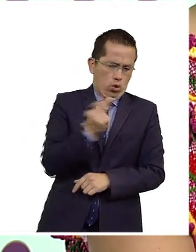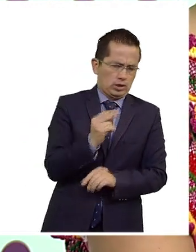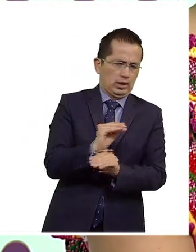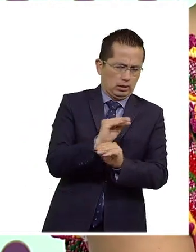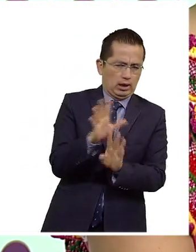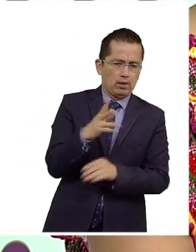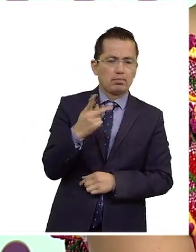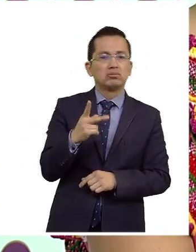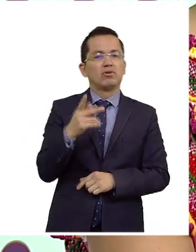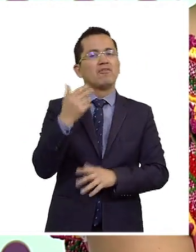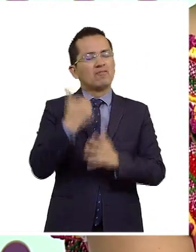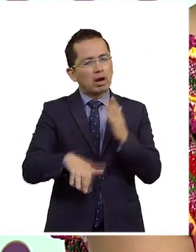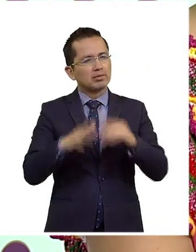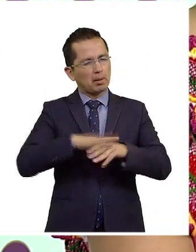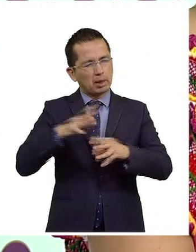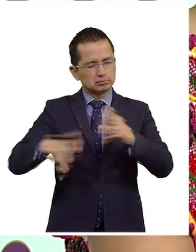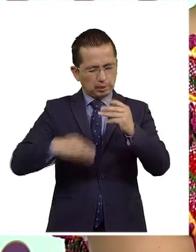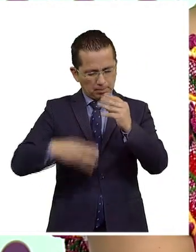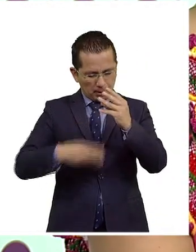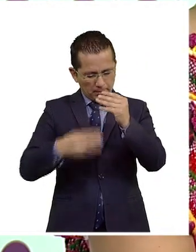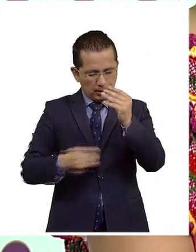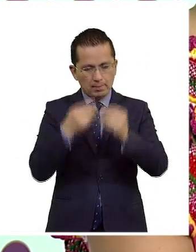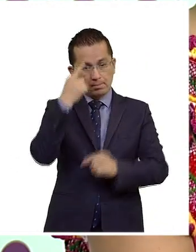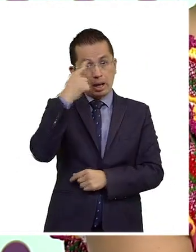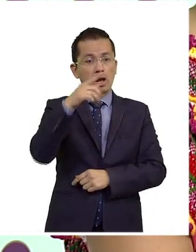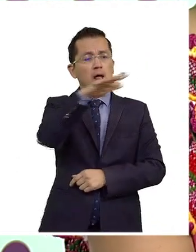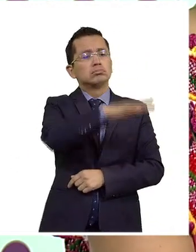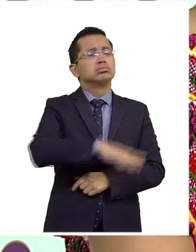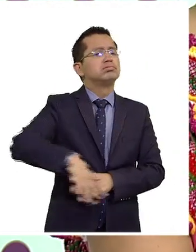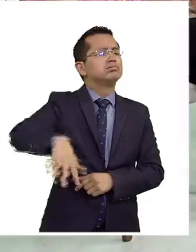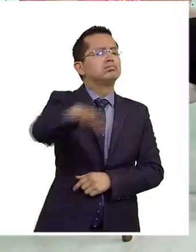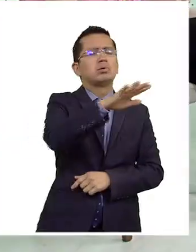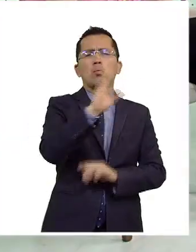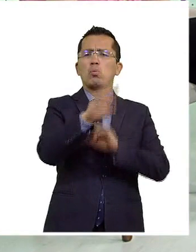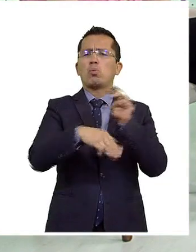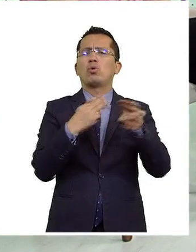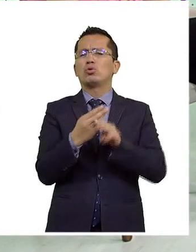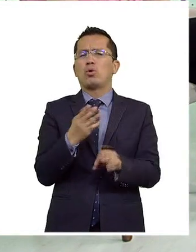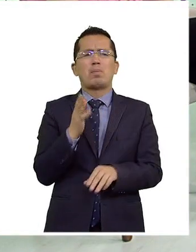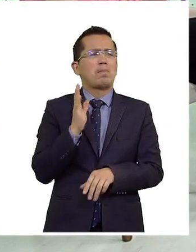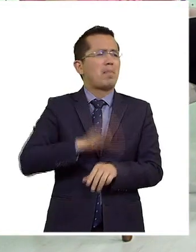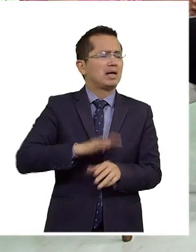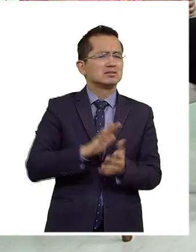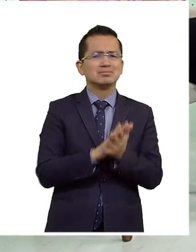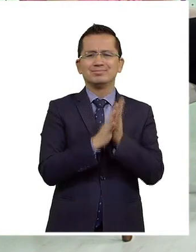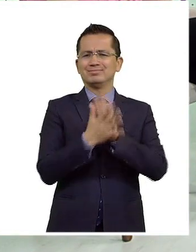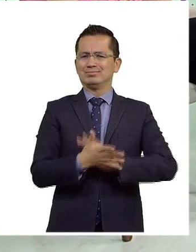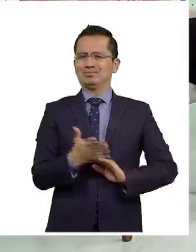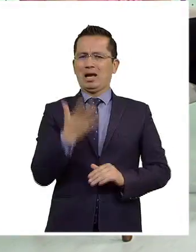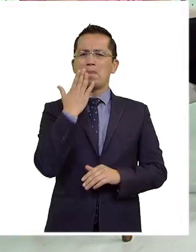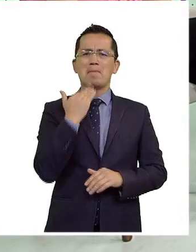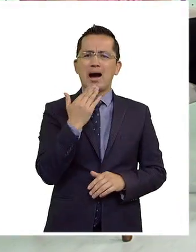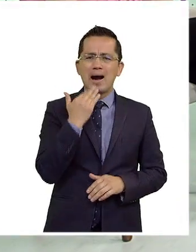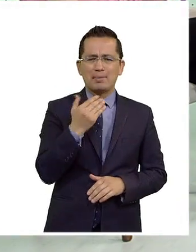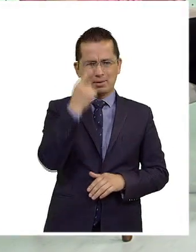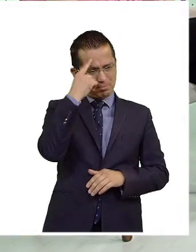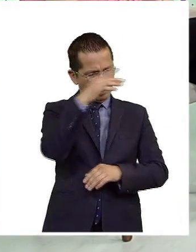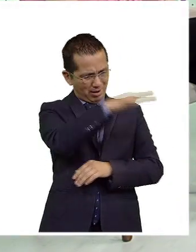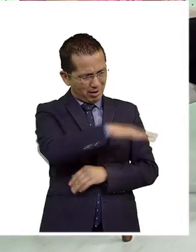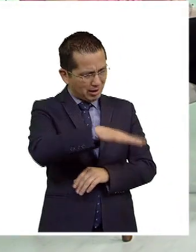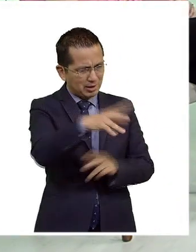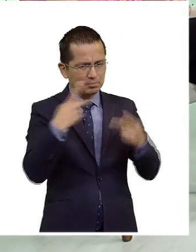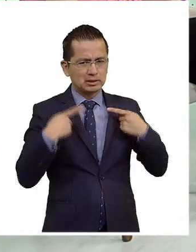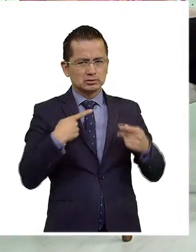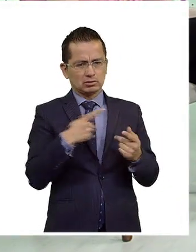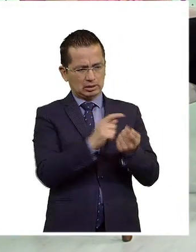de cosas para que este mundo sea un poquito más amable con las personas trans que